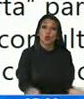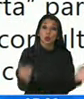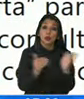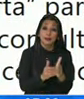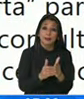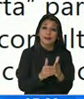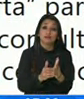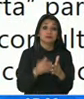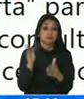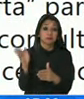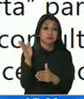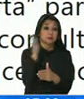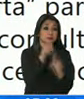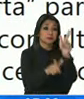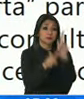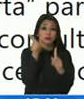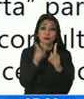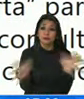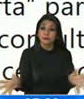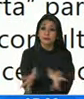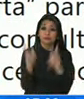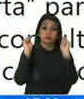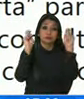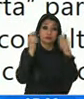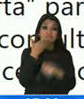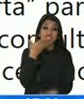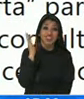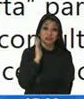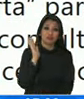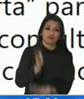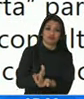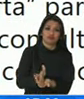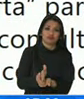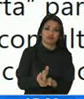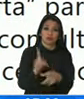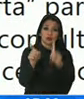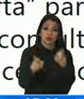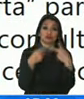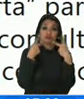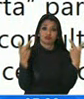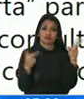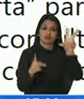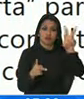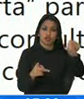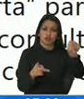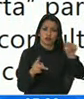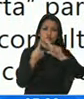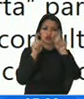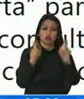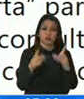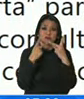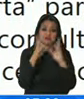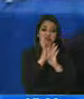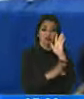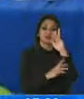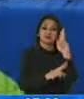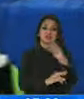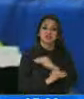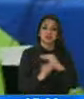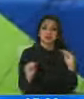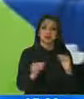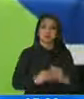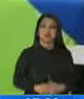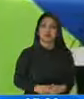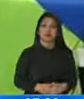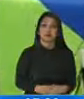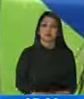del trabajo puerta a puerta para vencer a la traición y a decir no a la consulta tramposa e inconstitucional". Aún